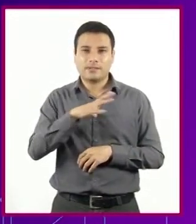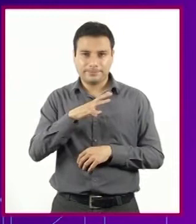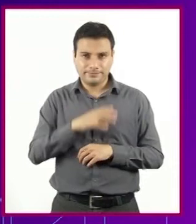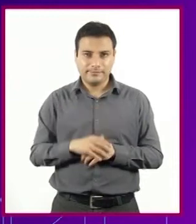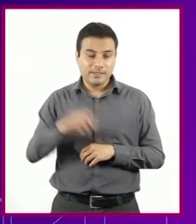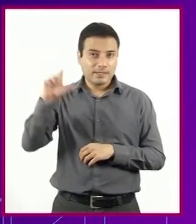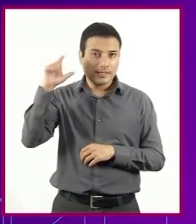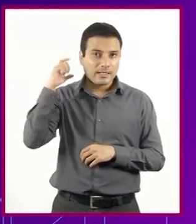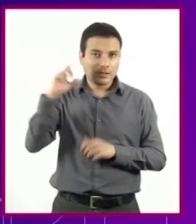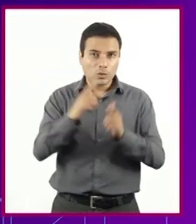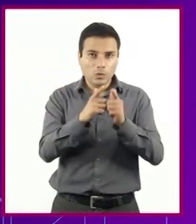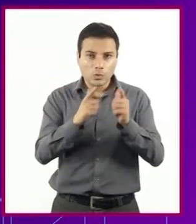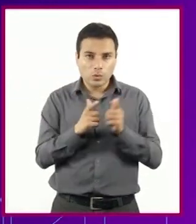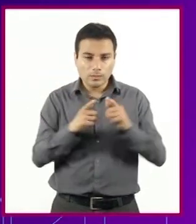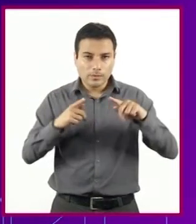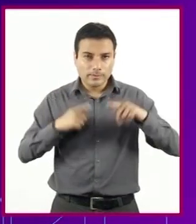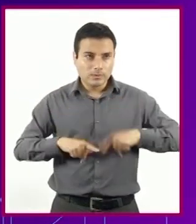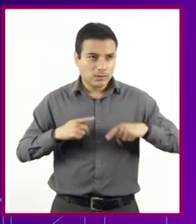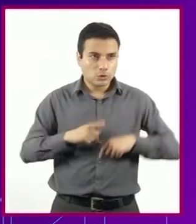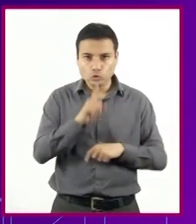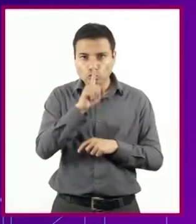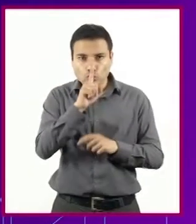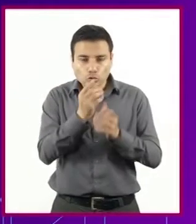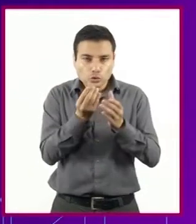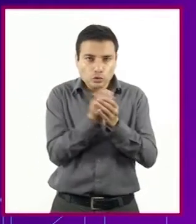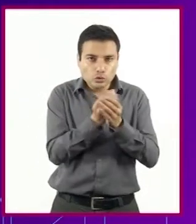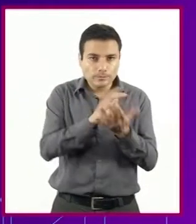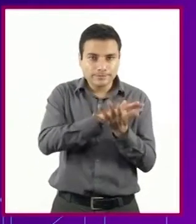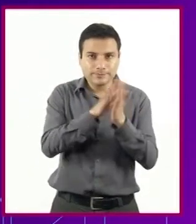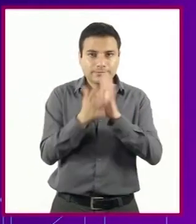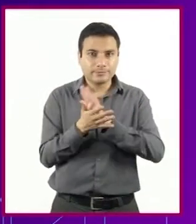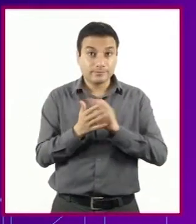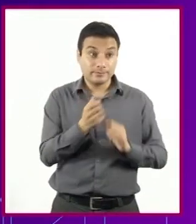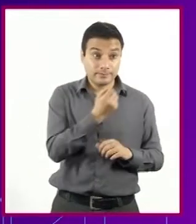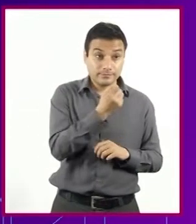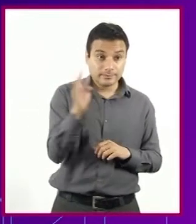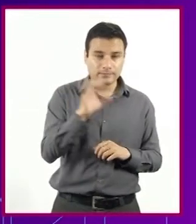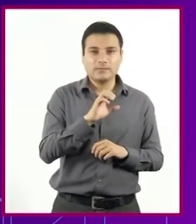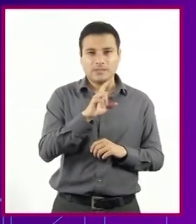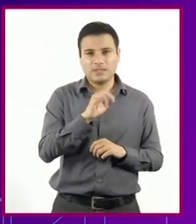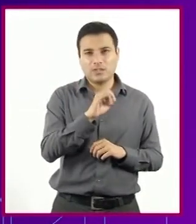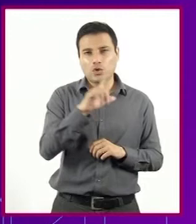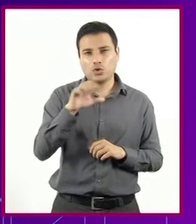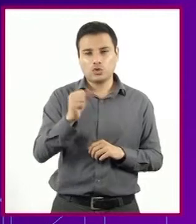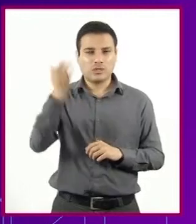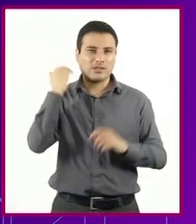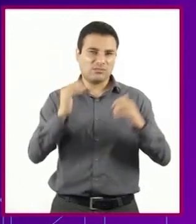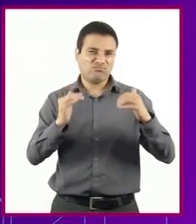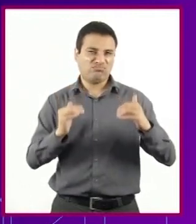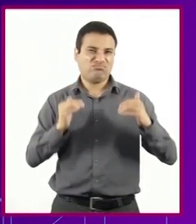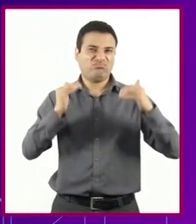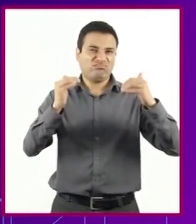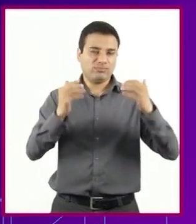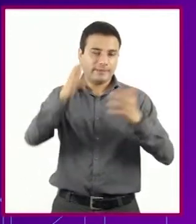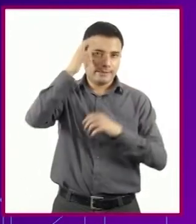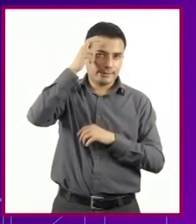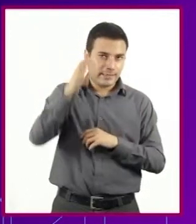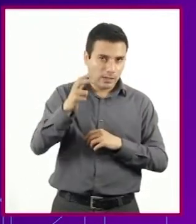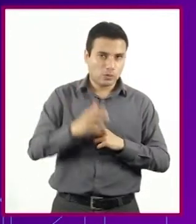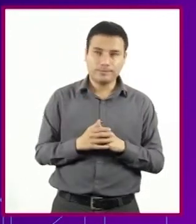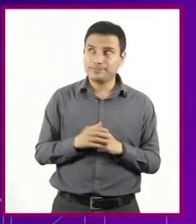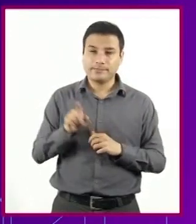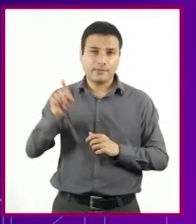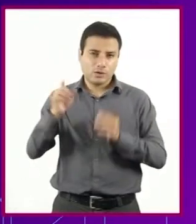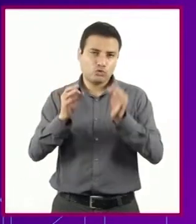de Querétaro. La conformó un grupo de criollos que eran miembros de la alta sociedad novohispana. Miguel Hidalgo, quien